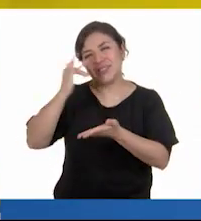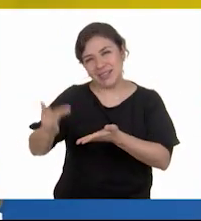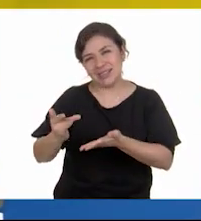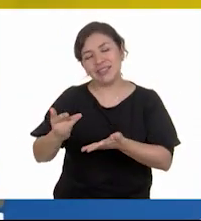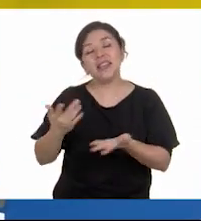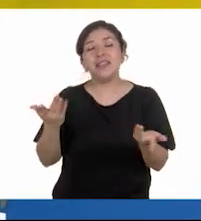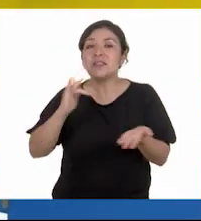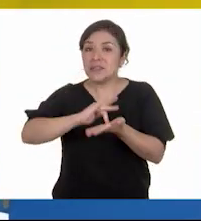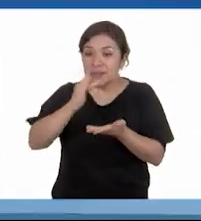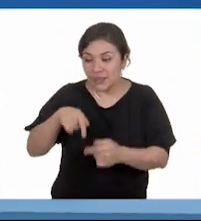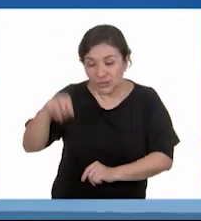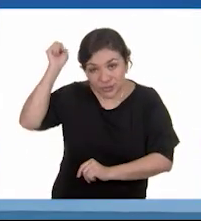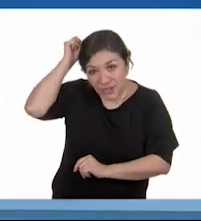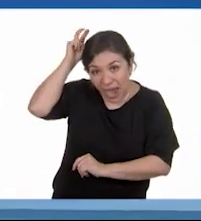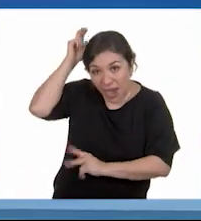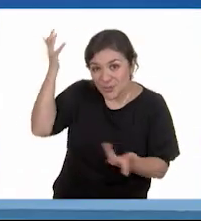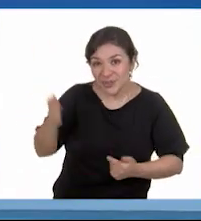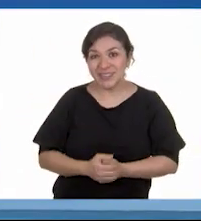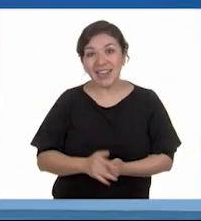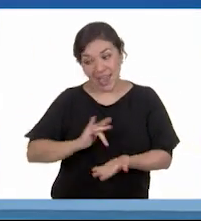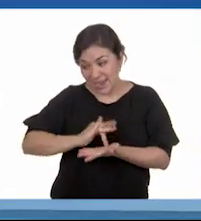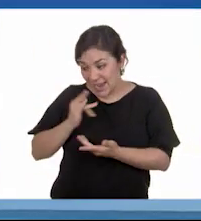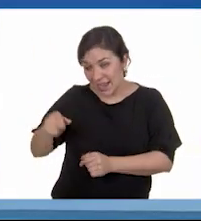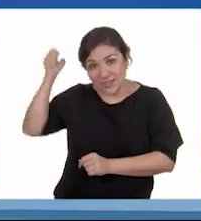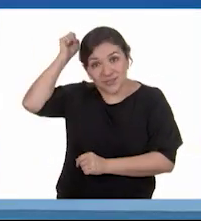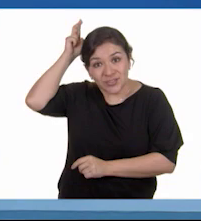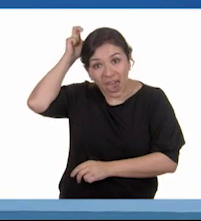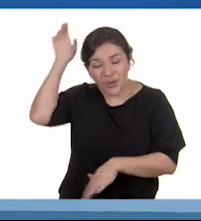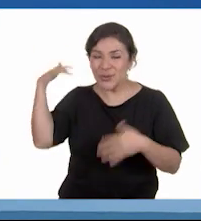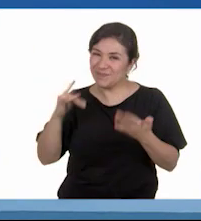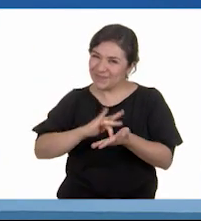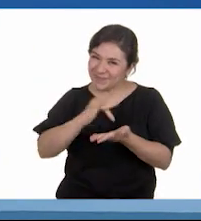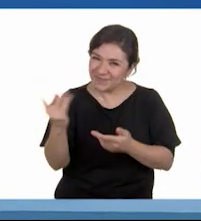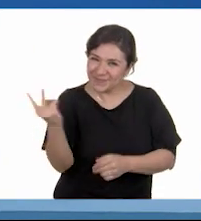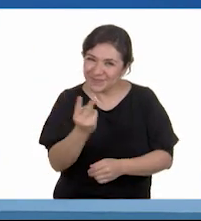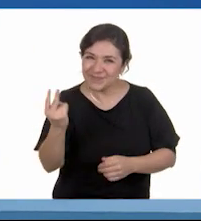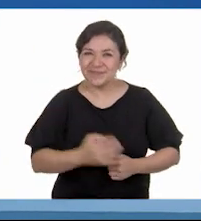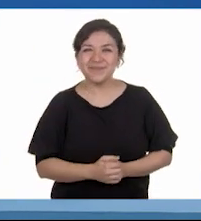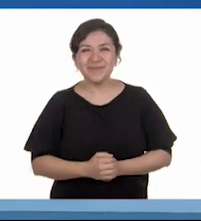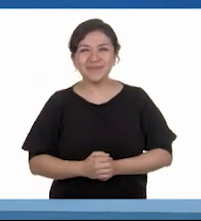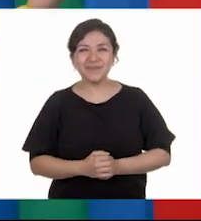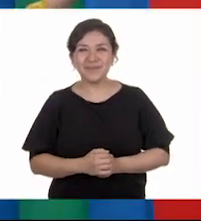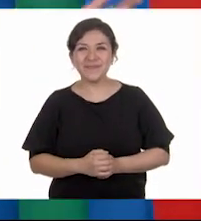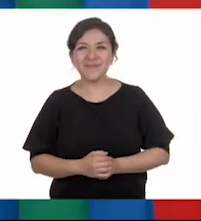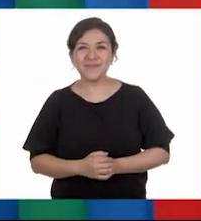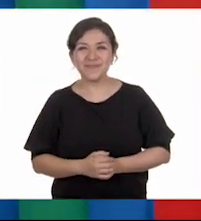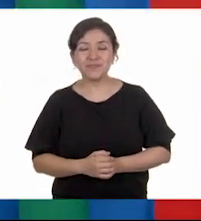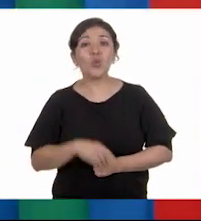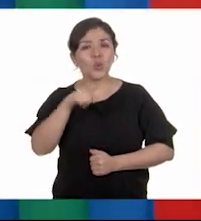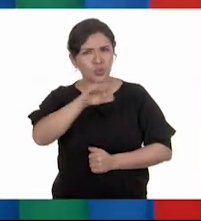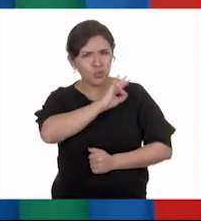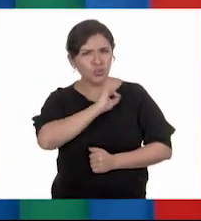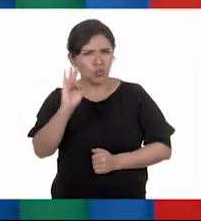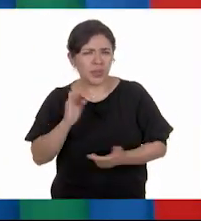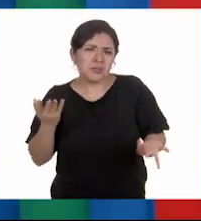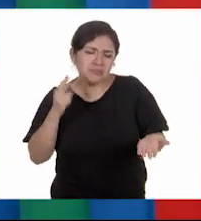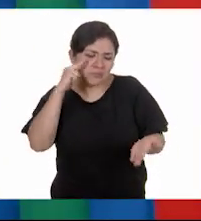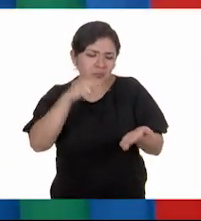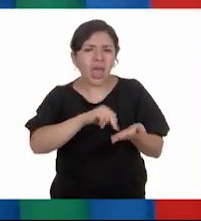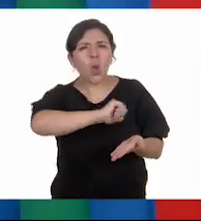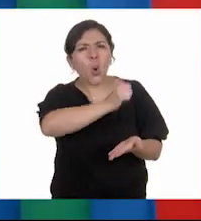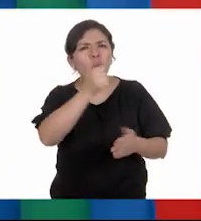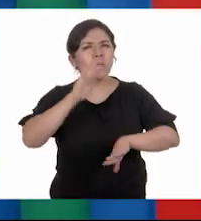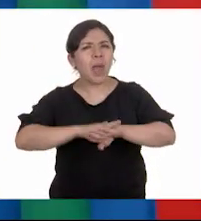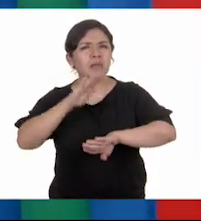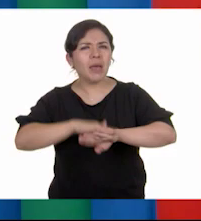y muchas gracias, Raulito. Muchas gracias, Larisa. Muchas gracias, Raúl. Si te es posible, consulta